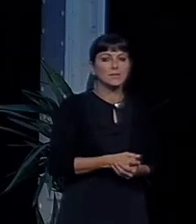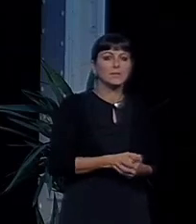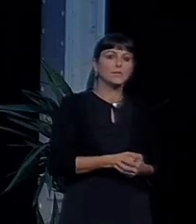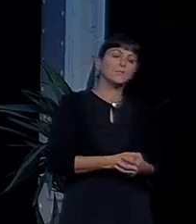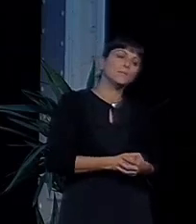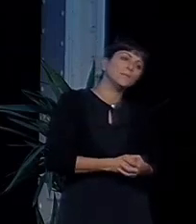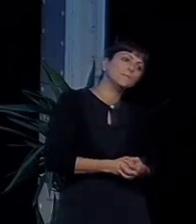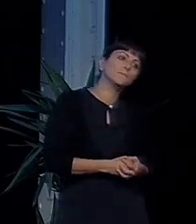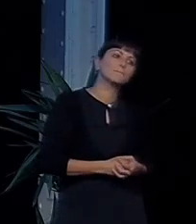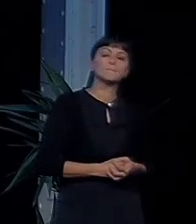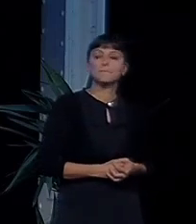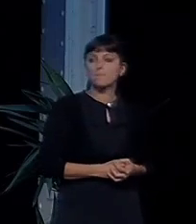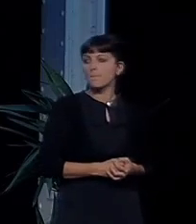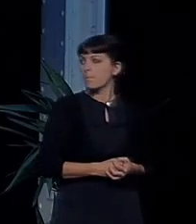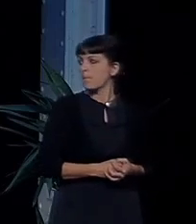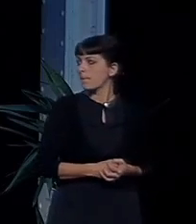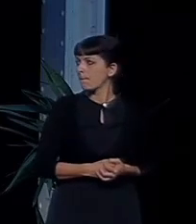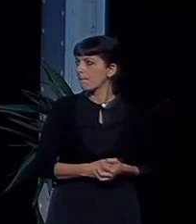yo lo que creo es que